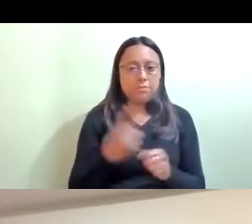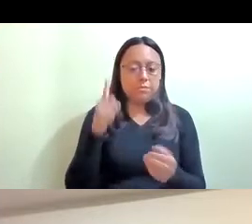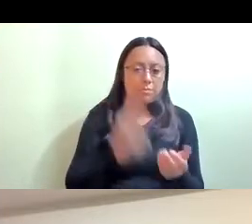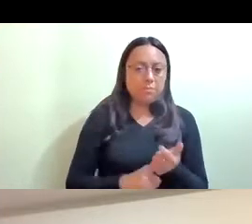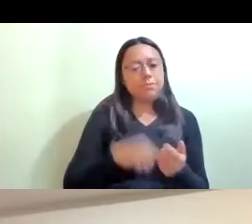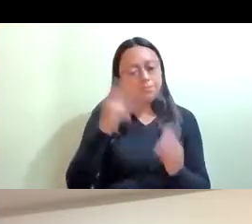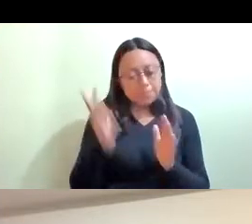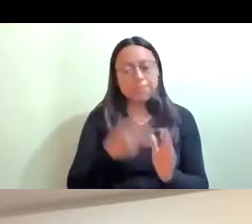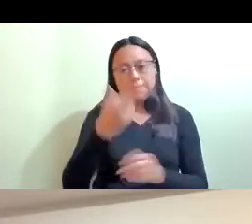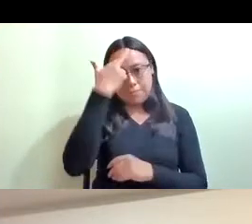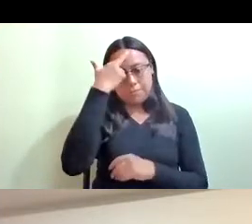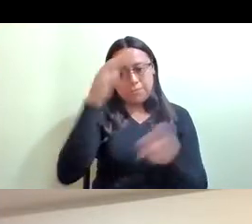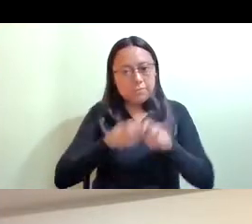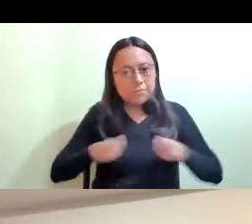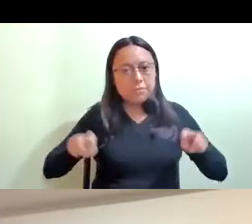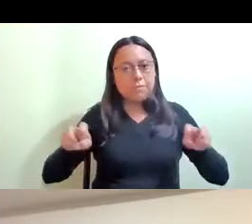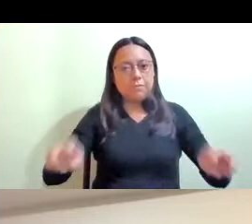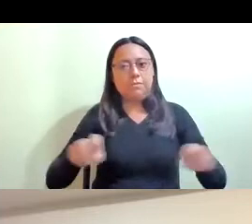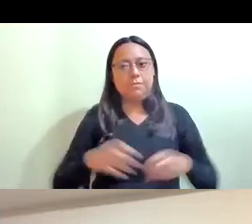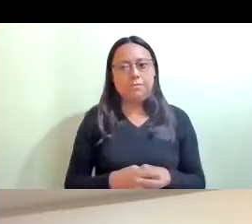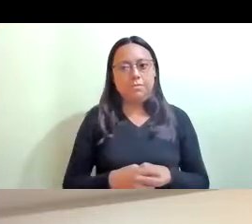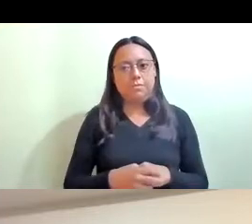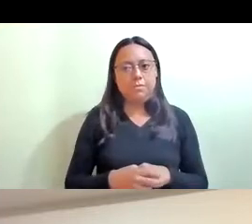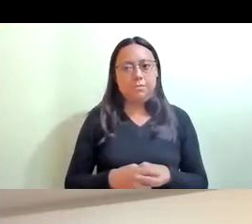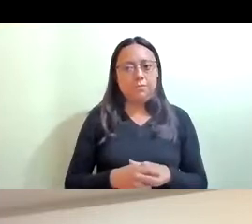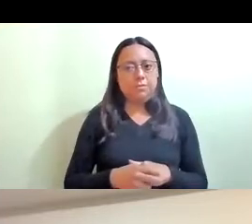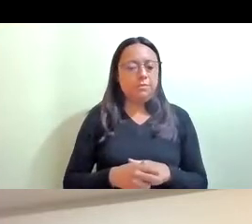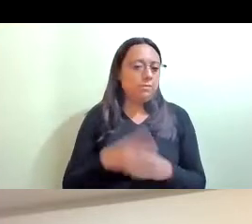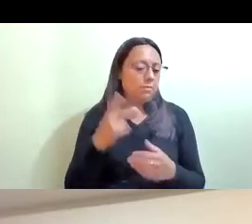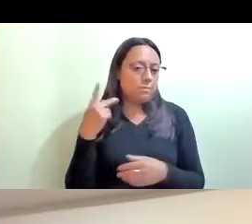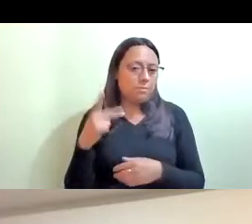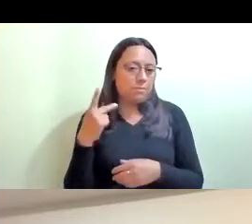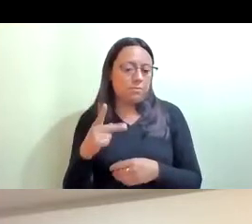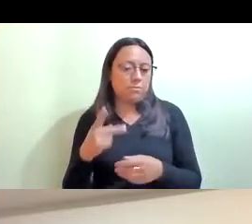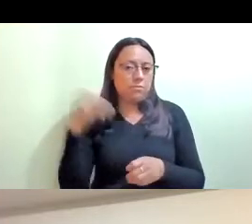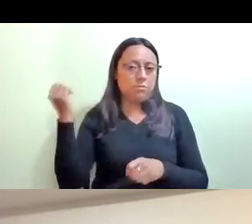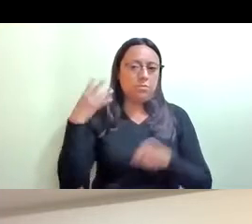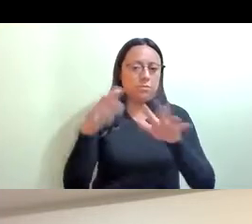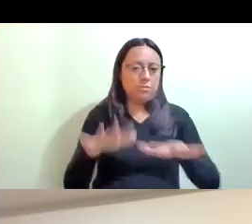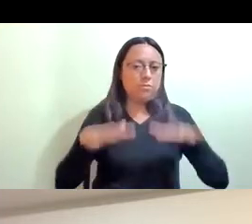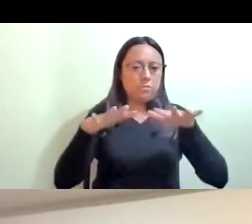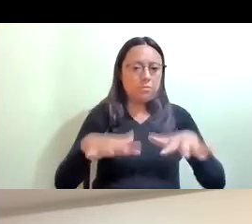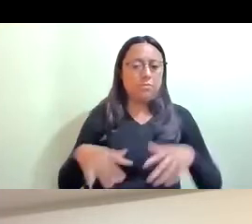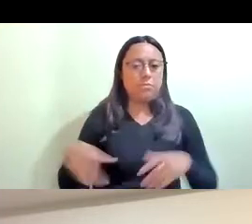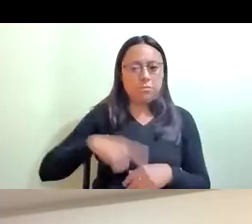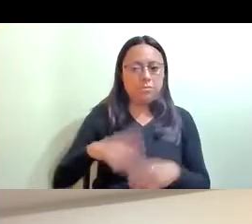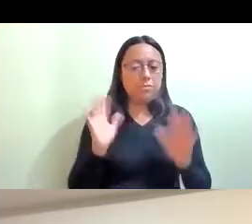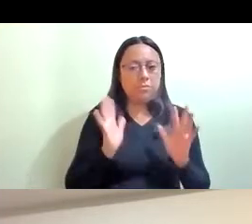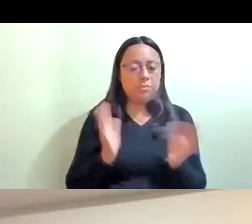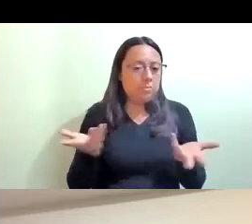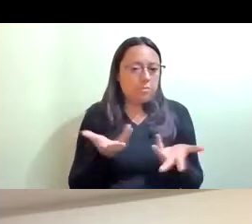nuevamente que el Pleno es el máximo órgano del Congreso. Hizo lo que estaba dentro de sus facultades, de acuerdo a lo que